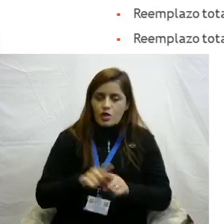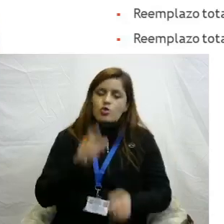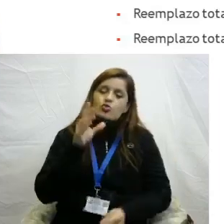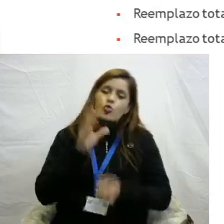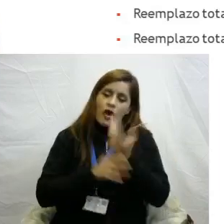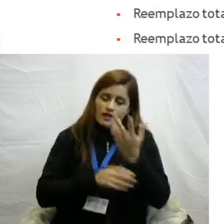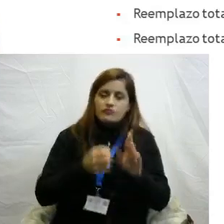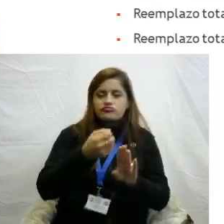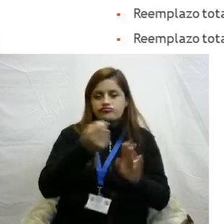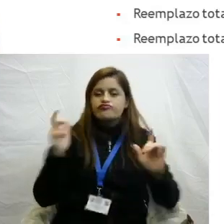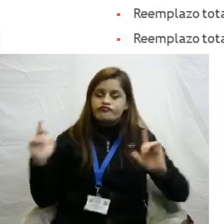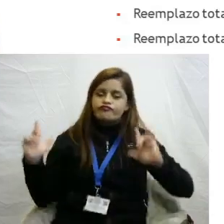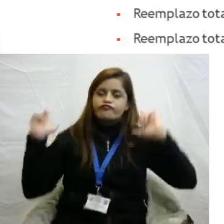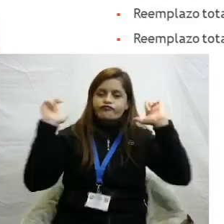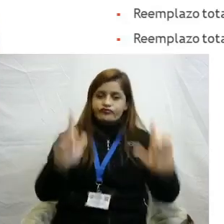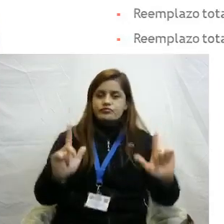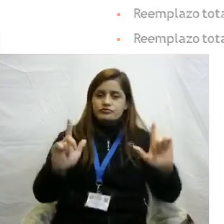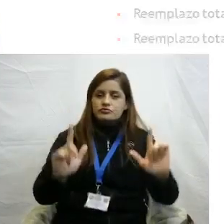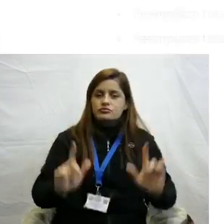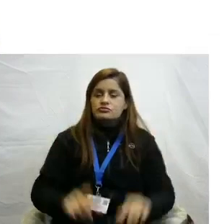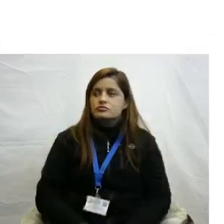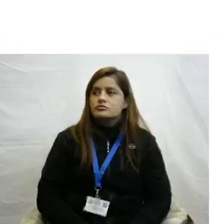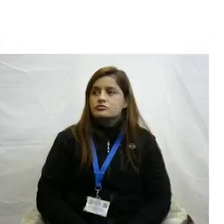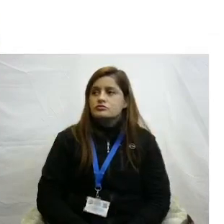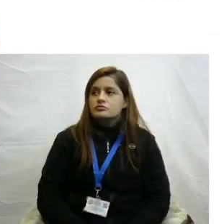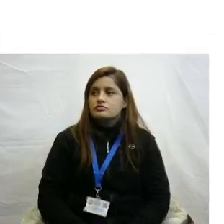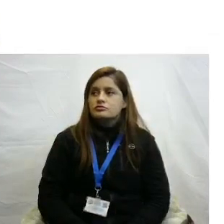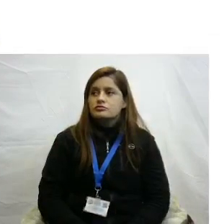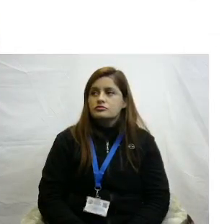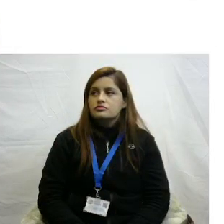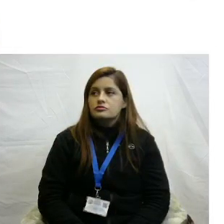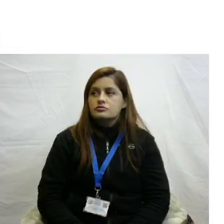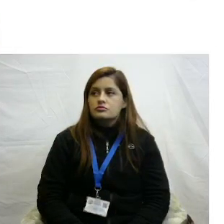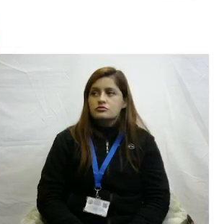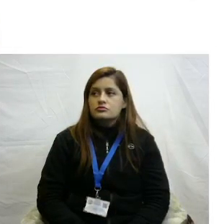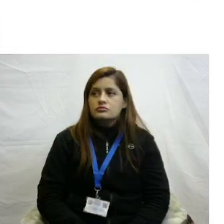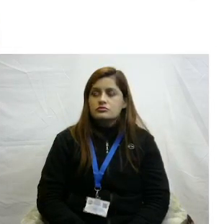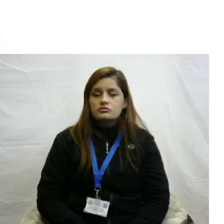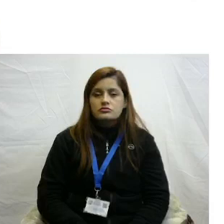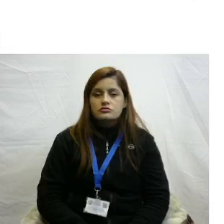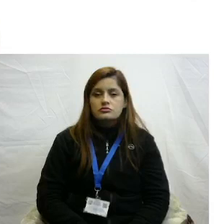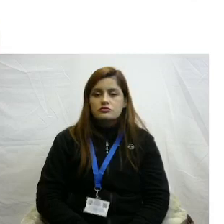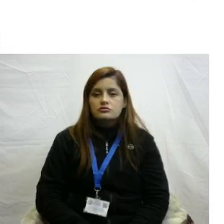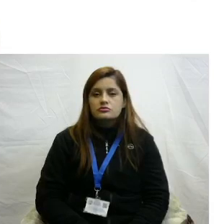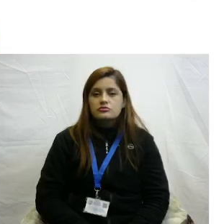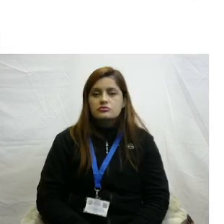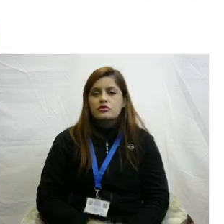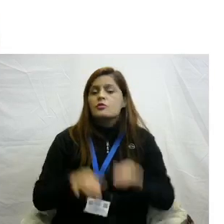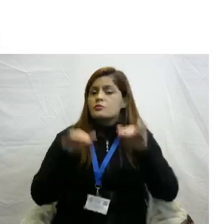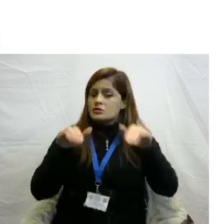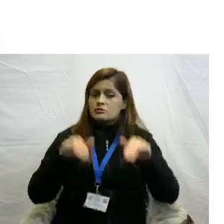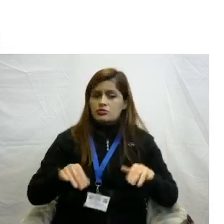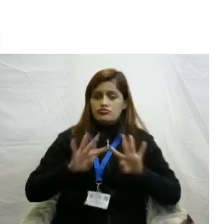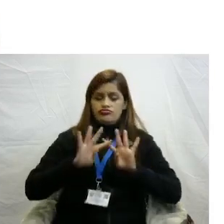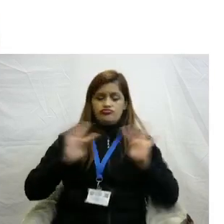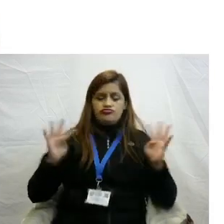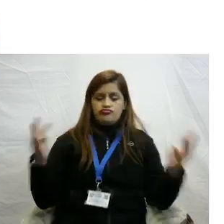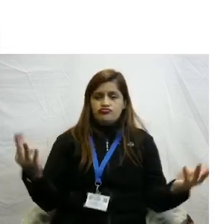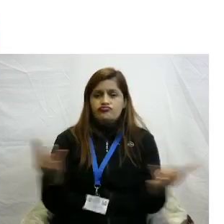las ventanas como termopanel. En el cierre perimetral, lo mismo proponemos que en la sede